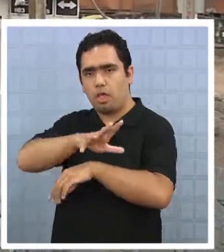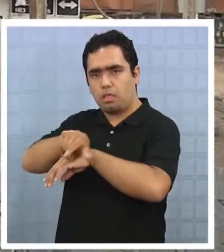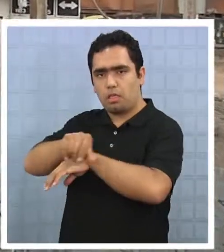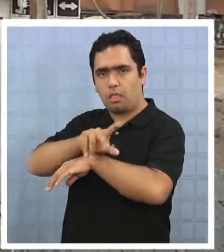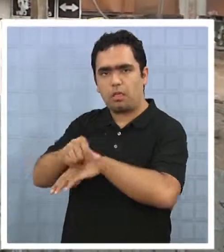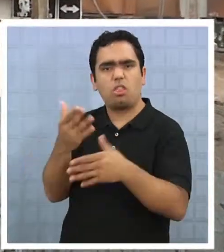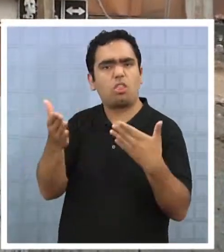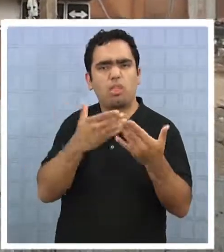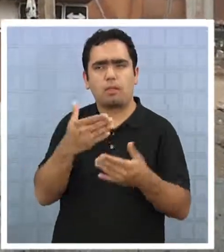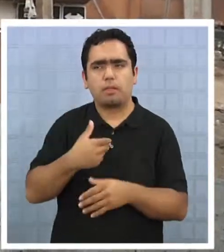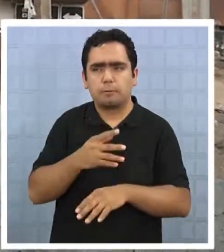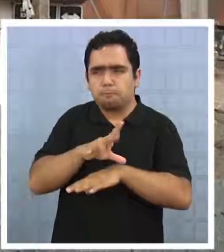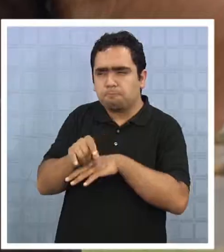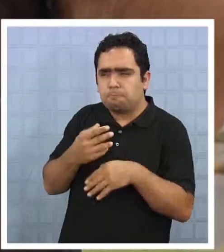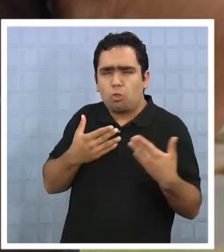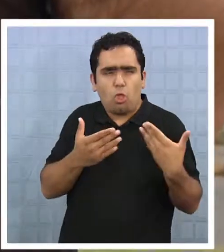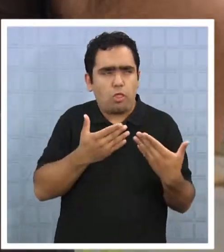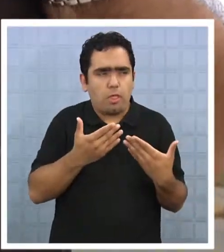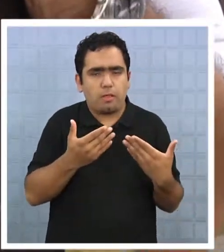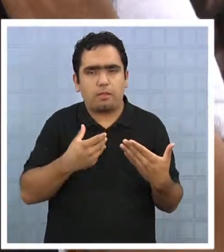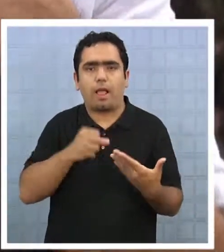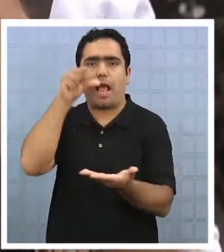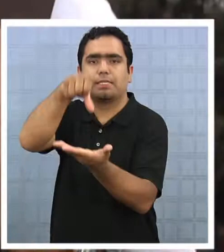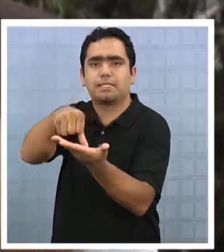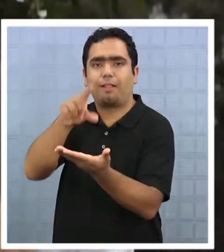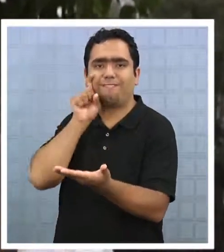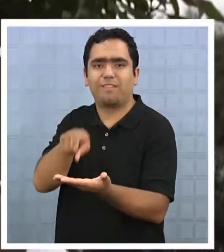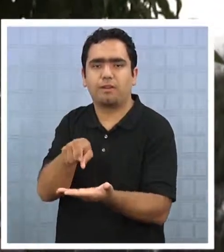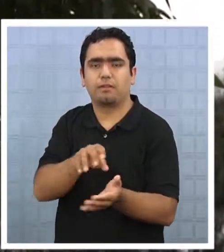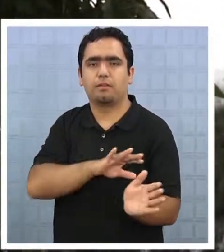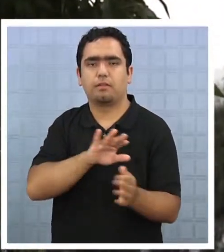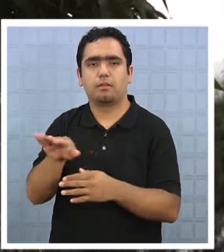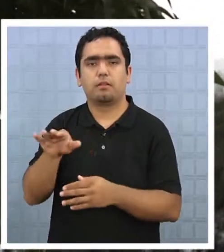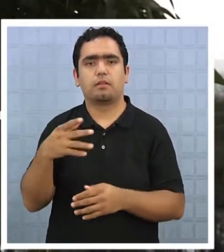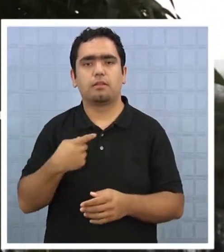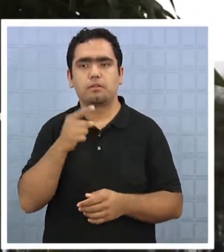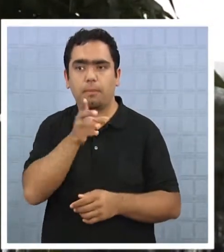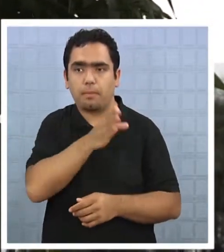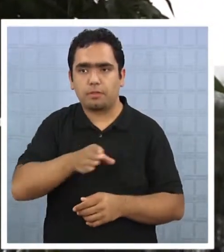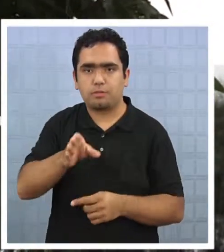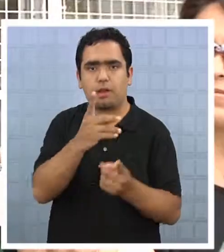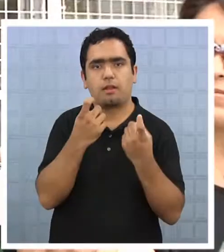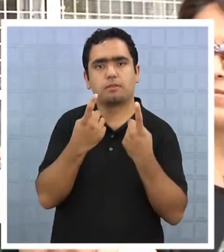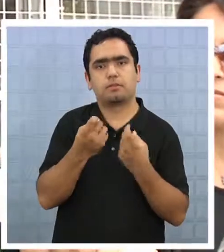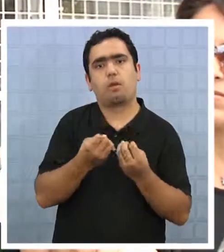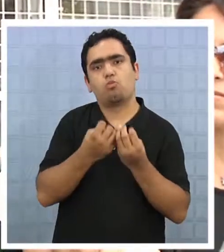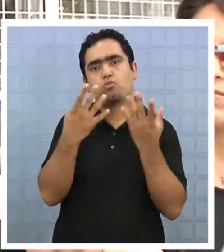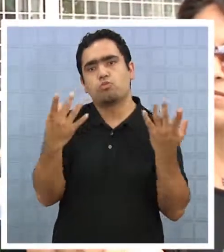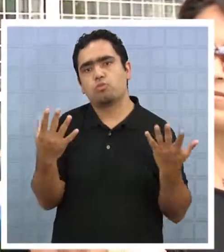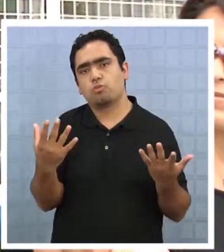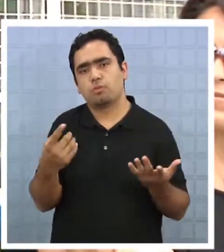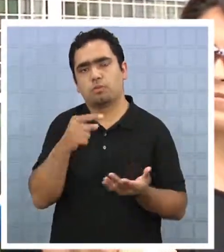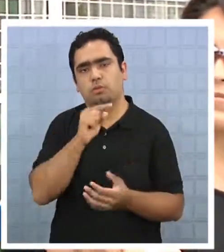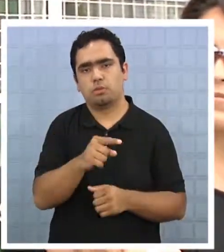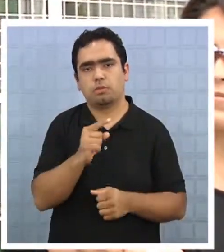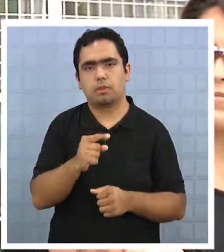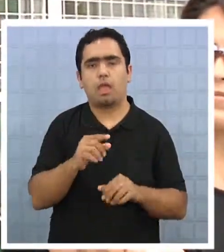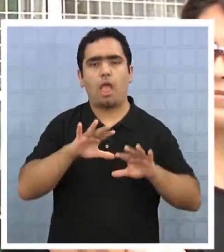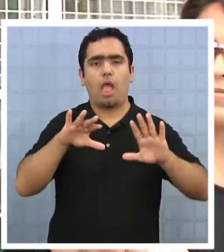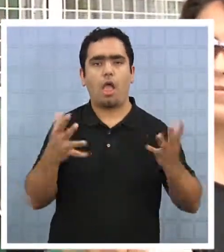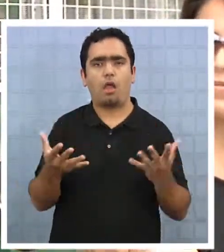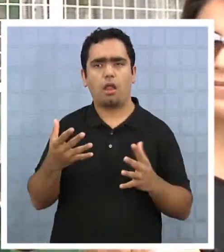traslado de los delincuentes hacia el centro de la ciudad. Esta gente necesitaba mucho de nosotros y la estadística